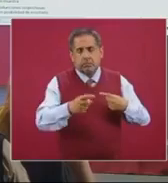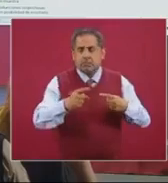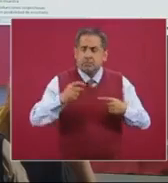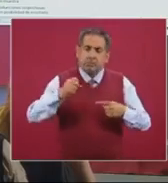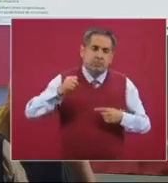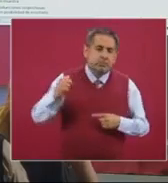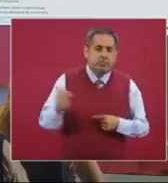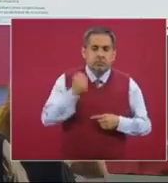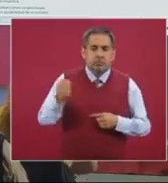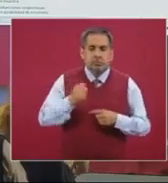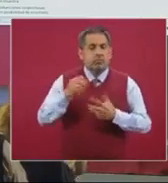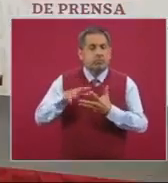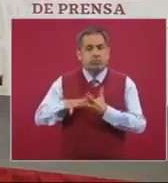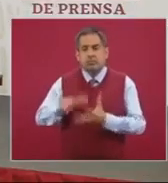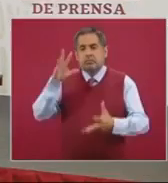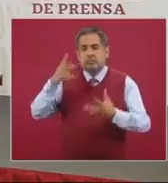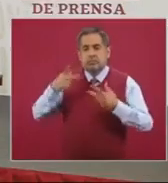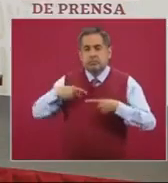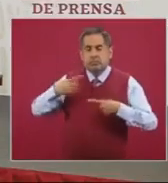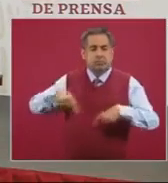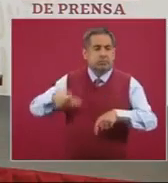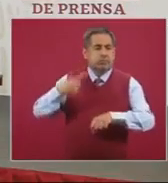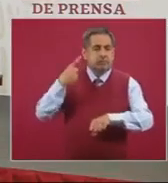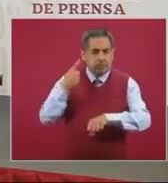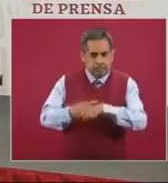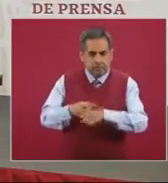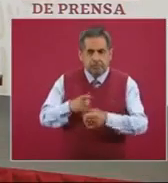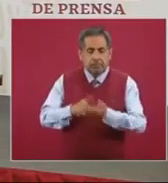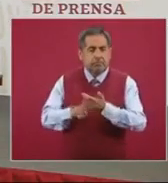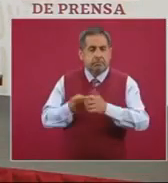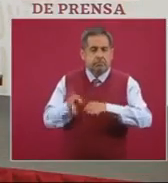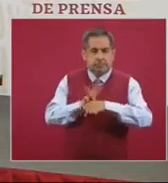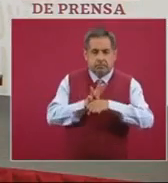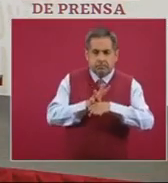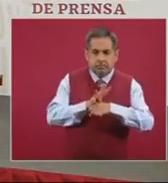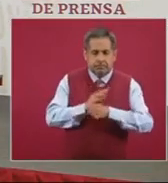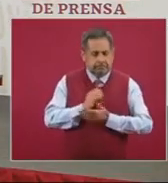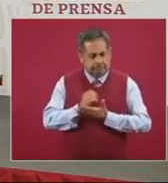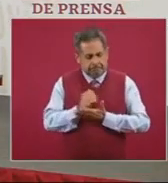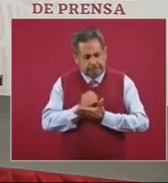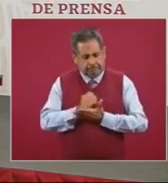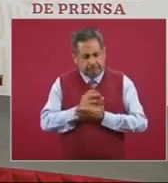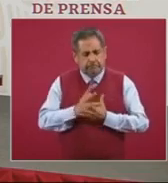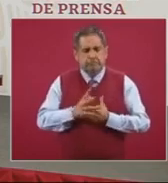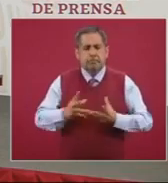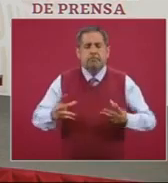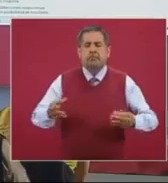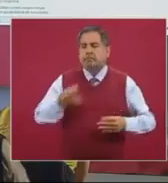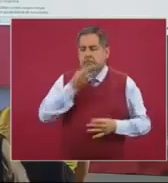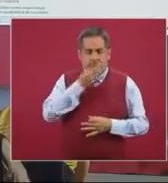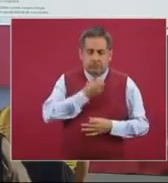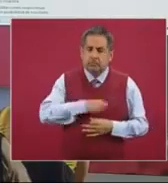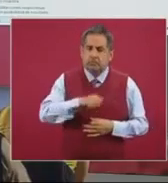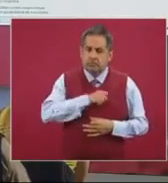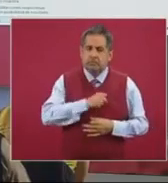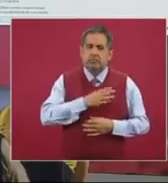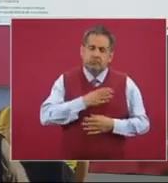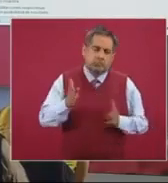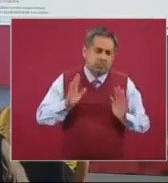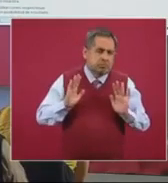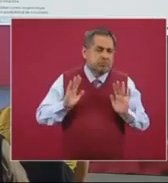enorme mayoría de personas afectadas por el virus SARS-CoV-2 se recuperan espontáneamente y tienen una